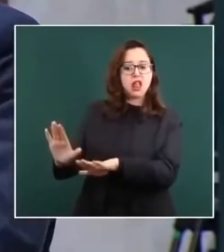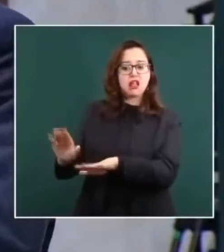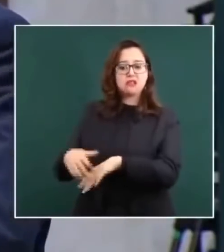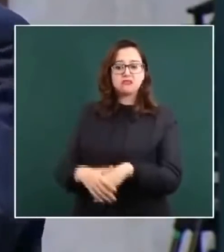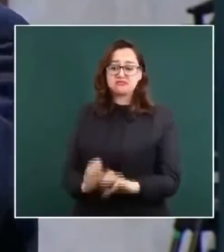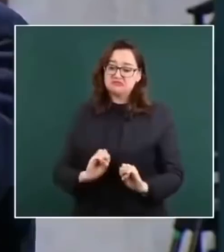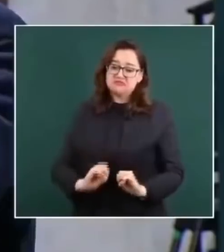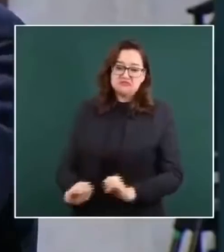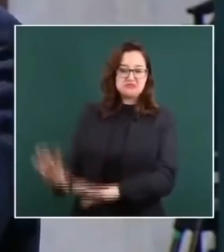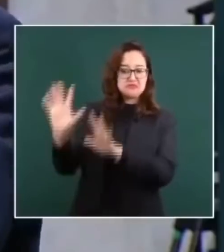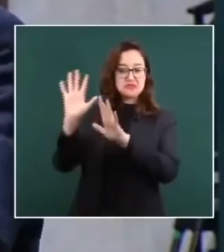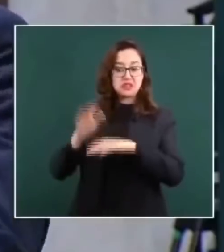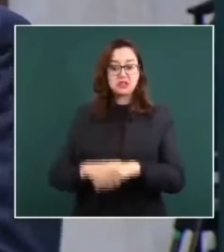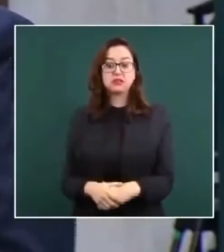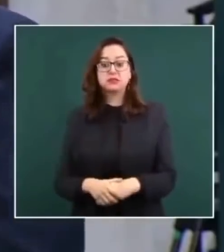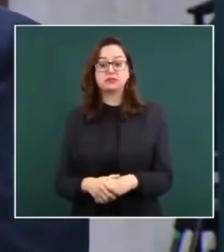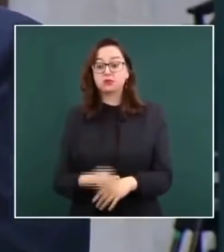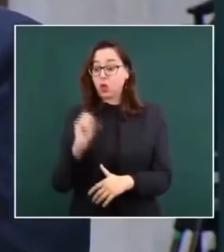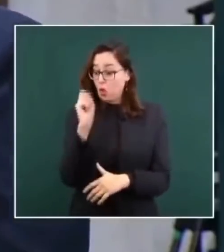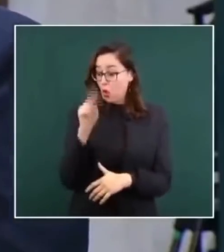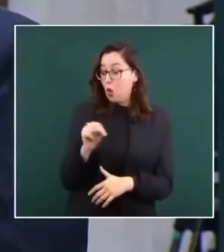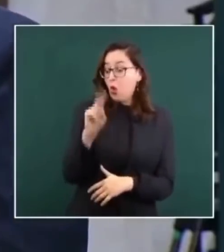mecanismo kóvacs